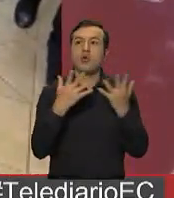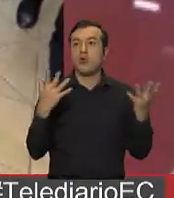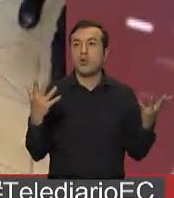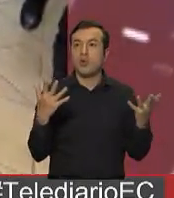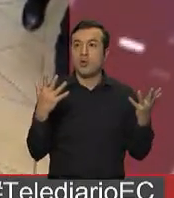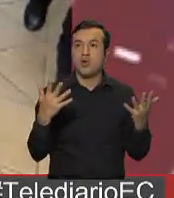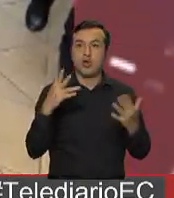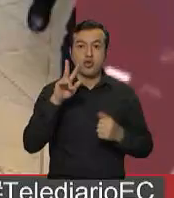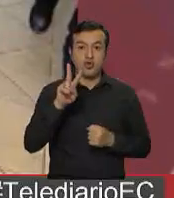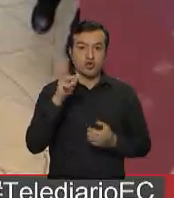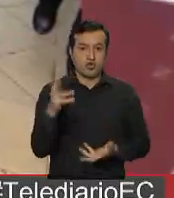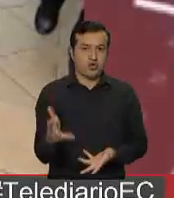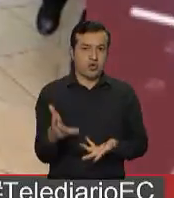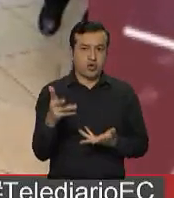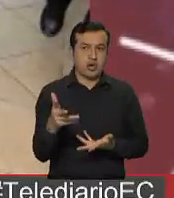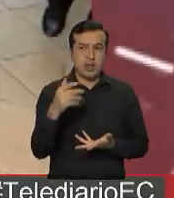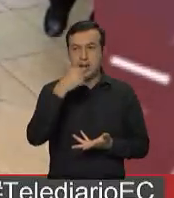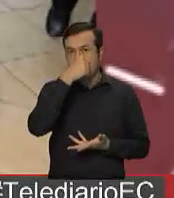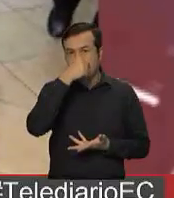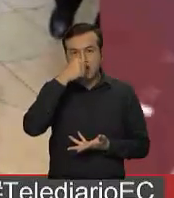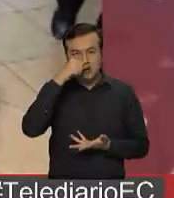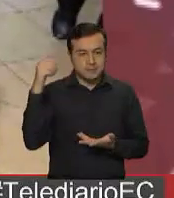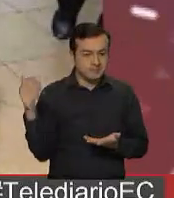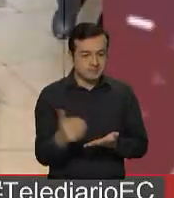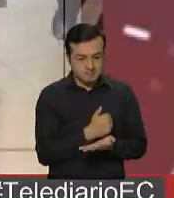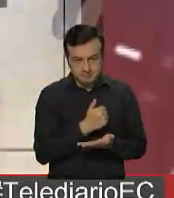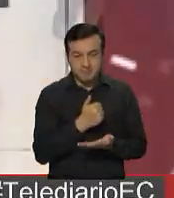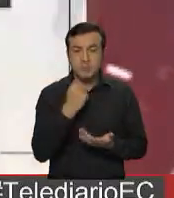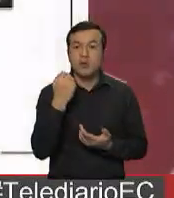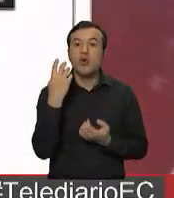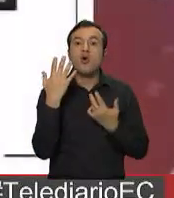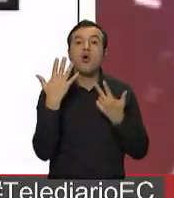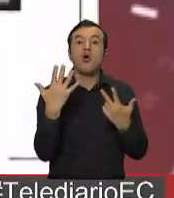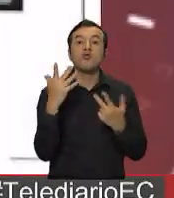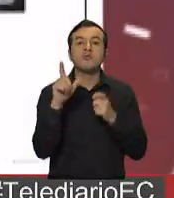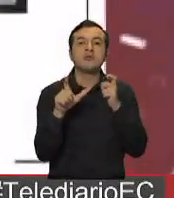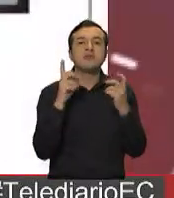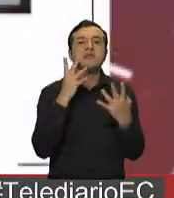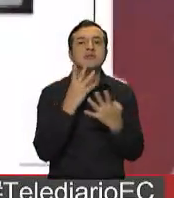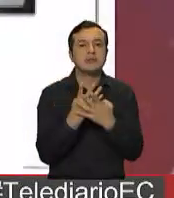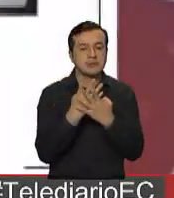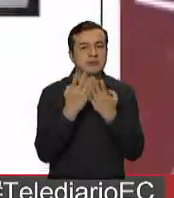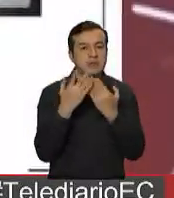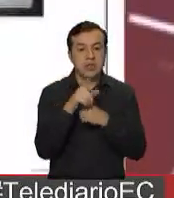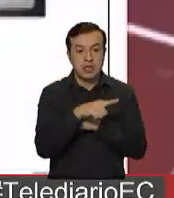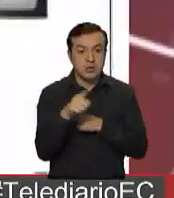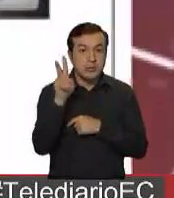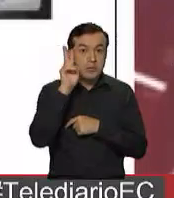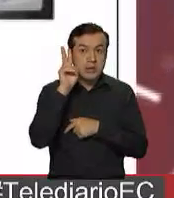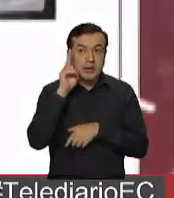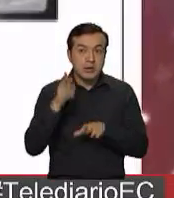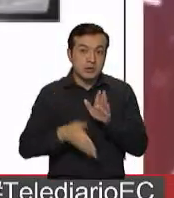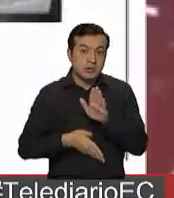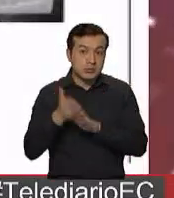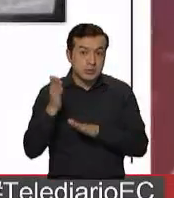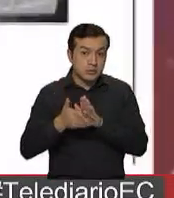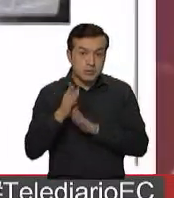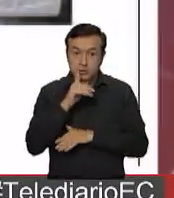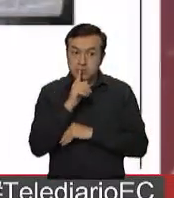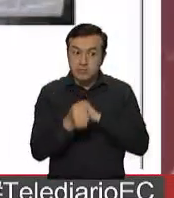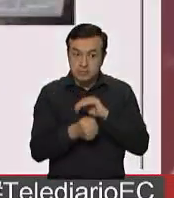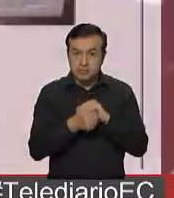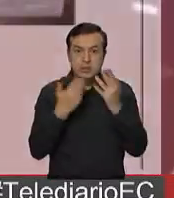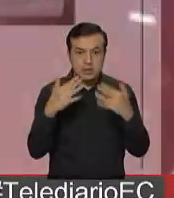más de 2 toneladas de cocaína y se logró la detención de 8 personas que se dirigían al puerto de Guayaquil con el